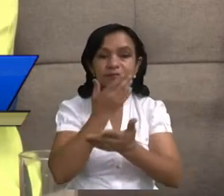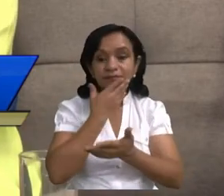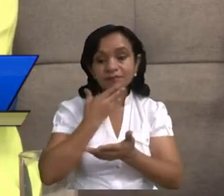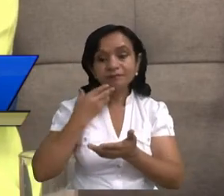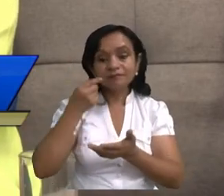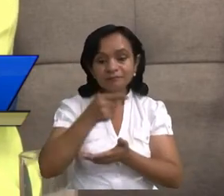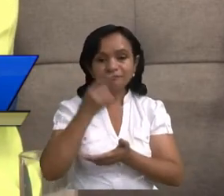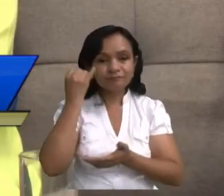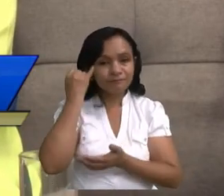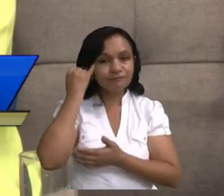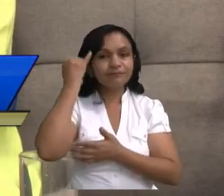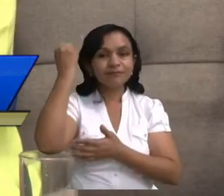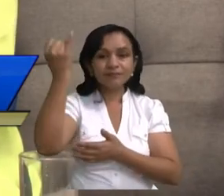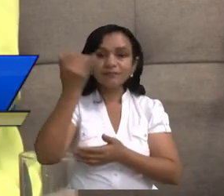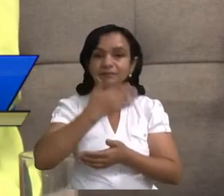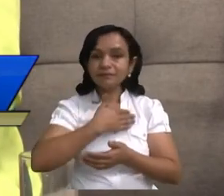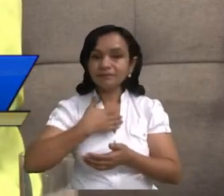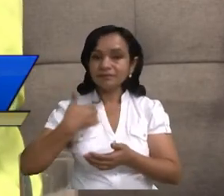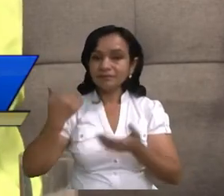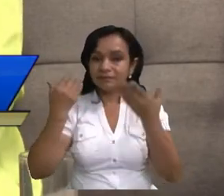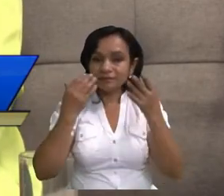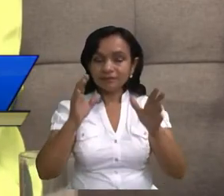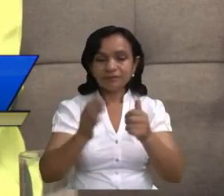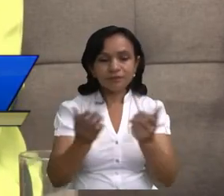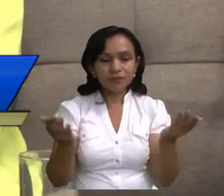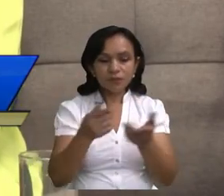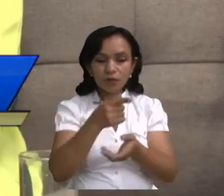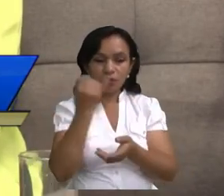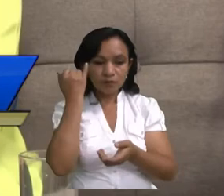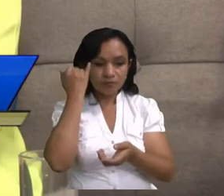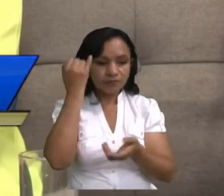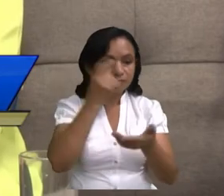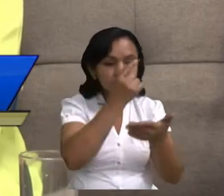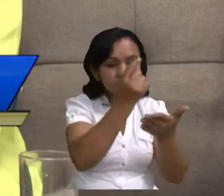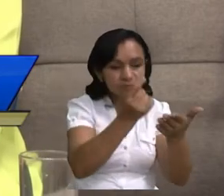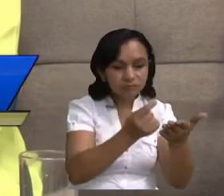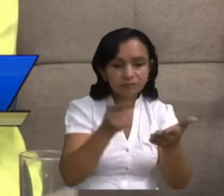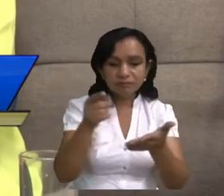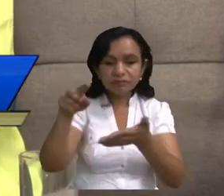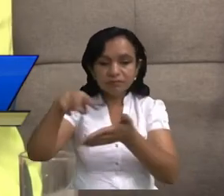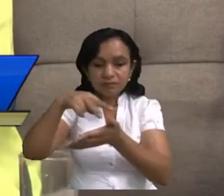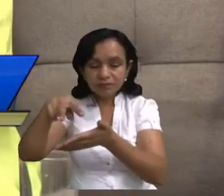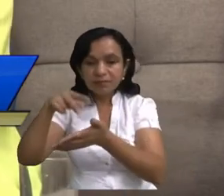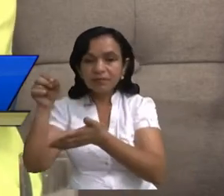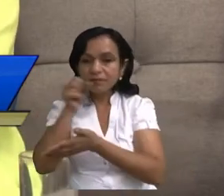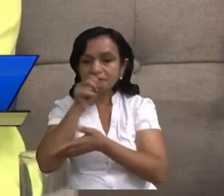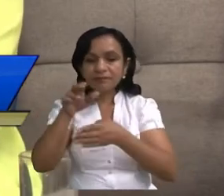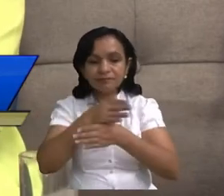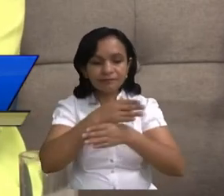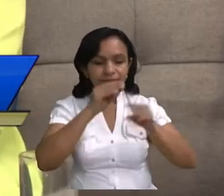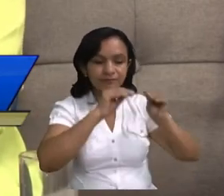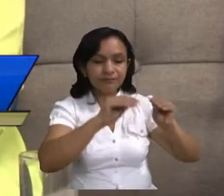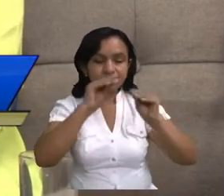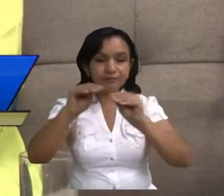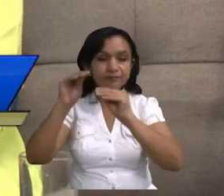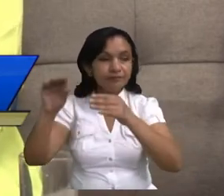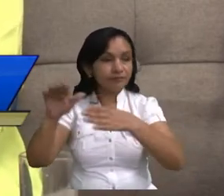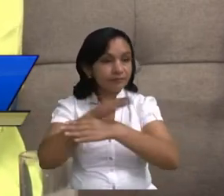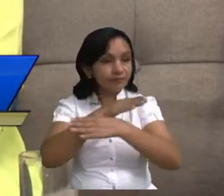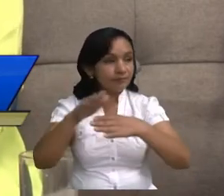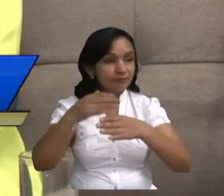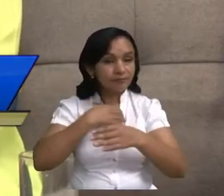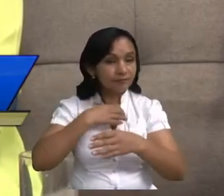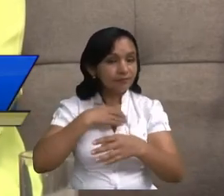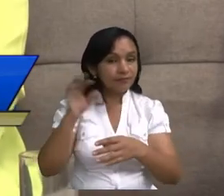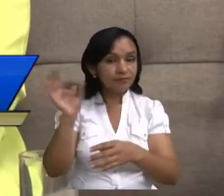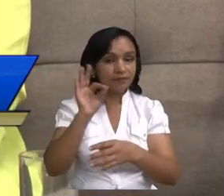Claro. Entonces, cómo aprovechar el talento humano en las distintas disciplinas artísticas, pero